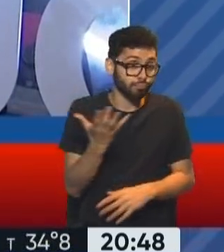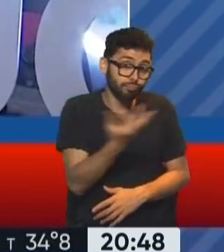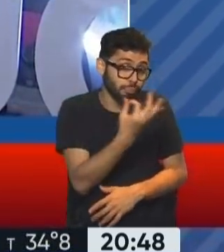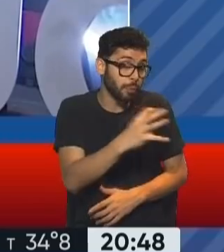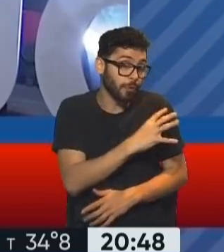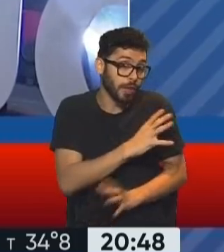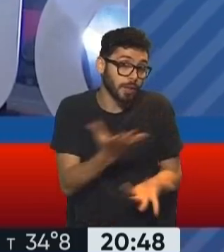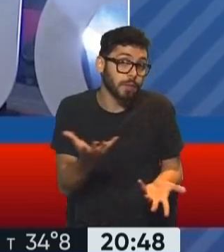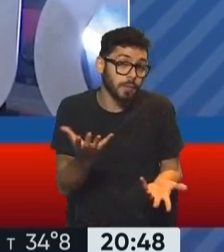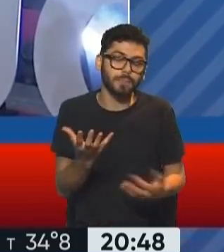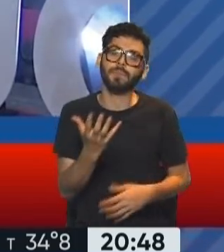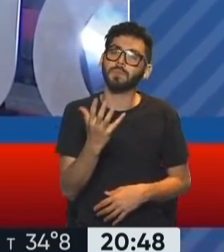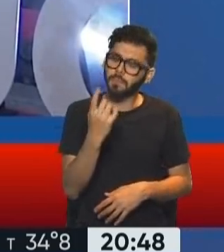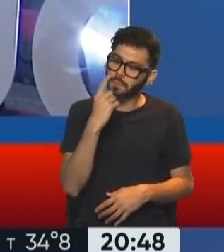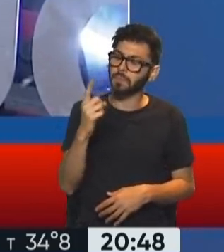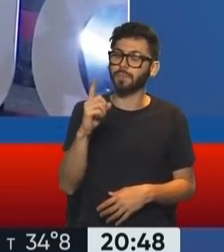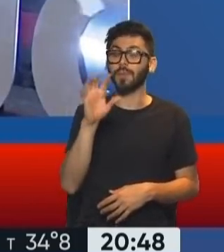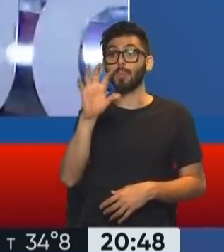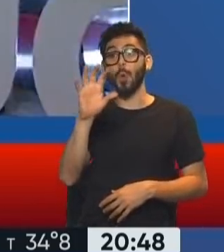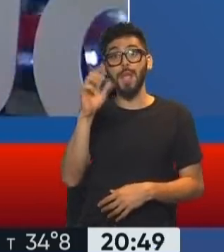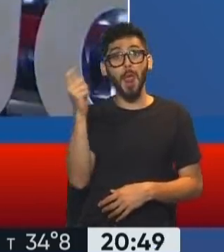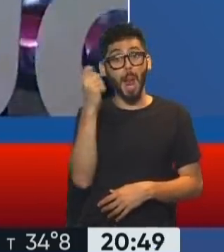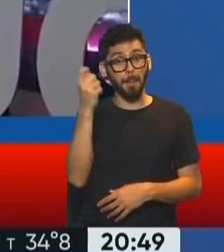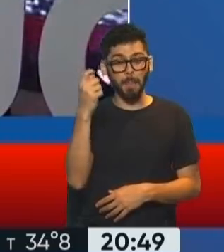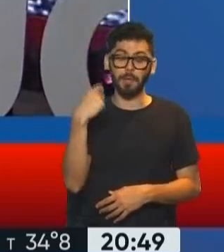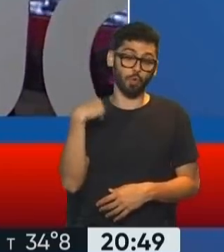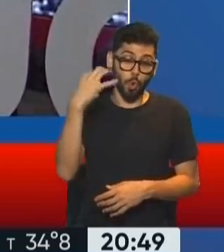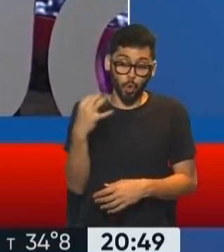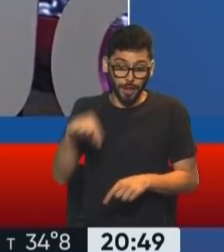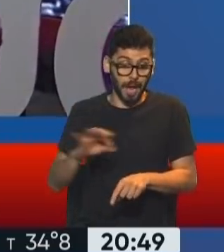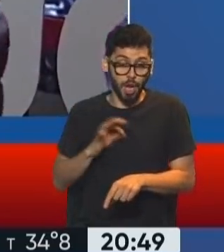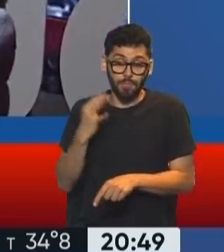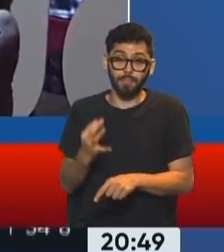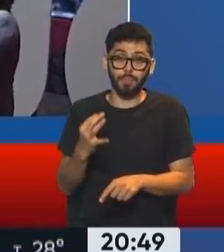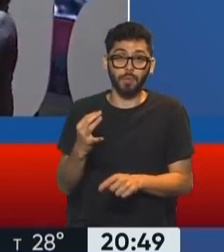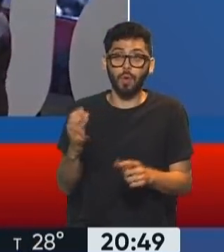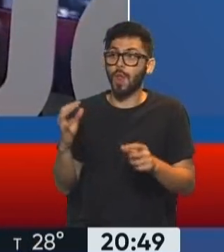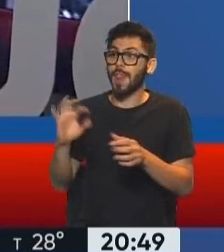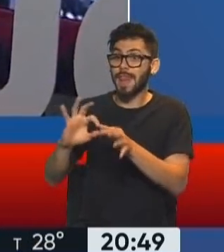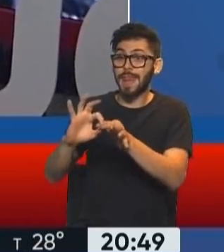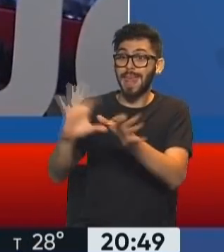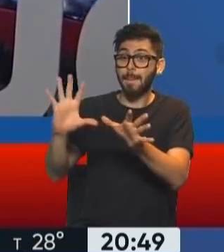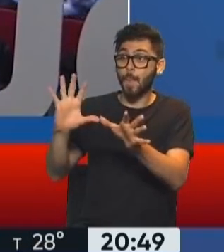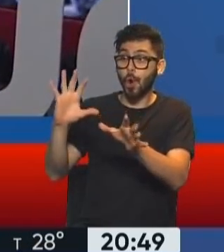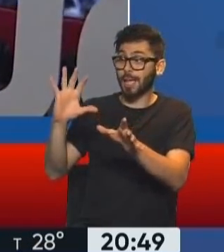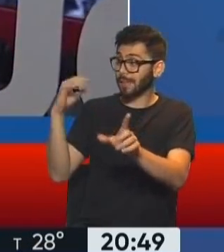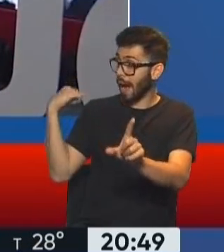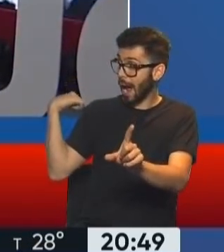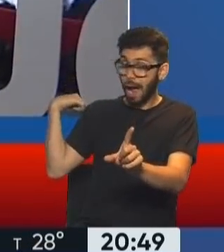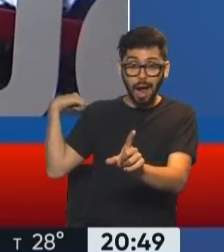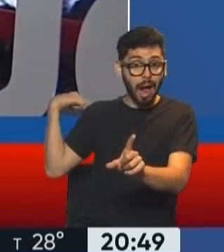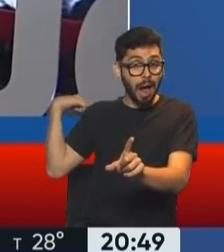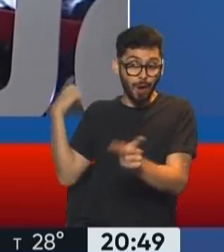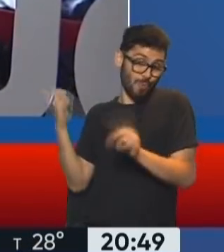Totalmente. Sí. Mira vos, en la provincia de La Pampa este año, lo tengo presente porque la verdad, desde el regreso a la democracia no hubo nunca una legisladora mujer